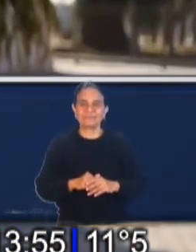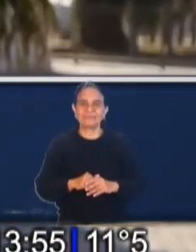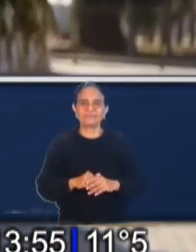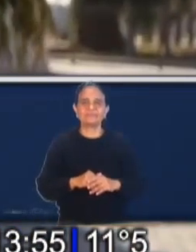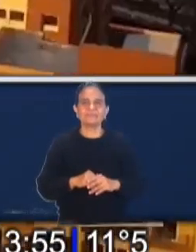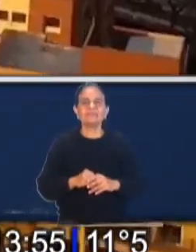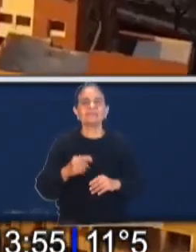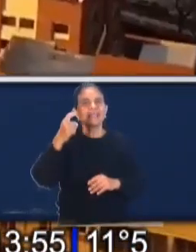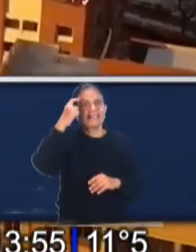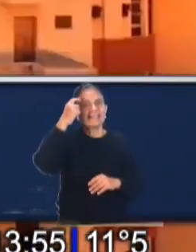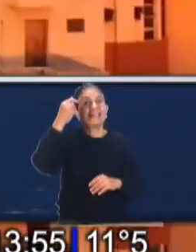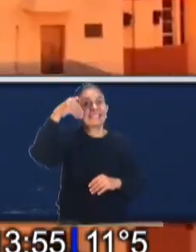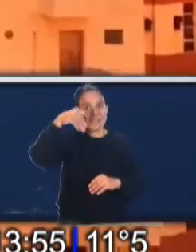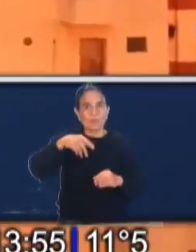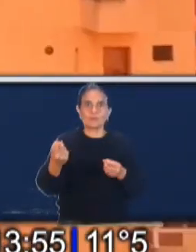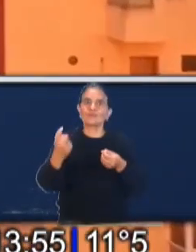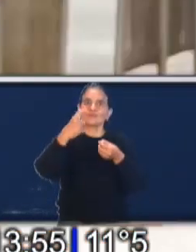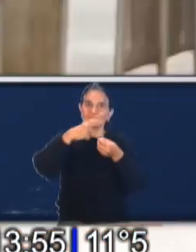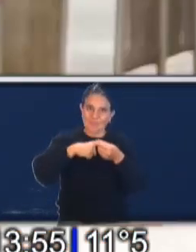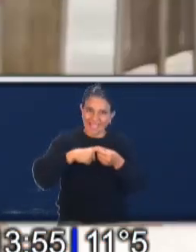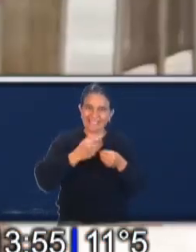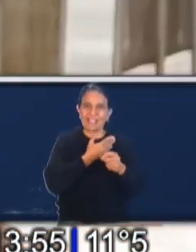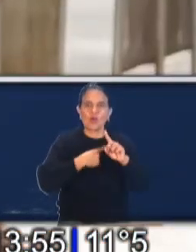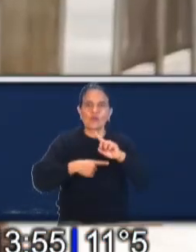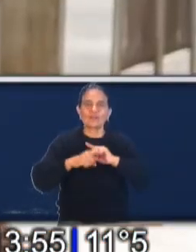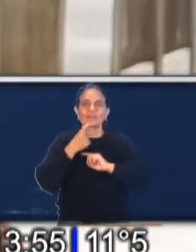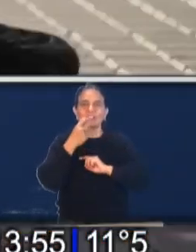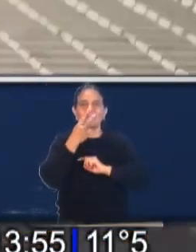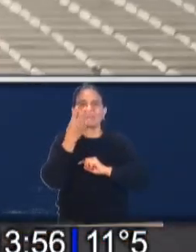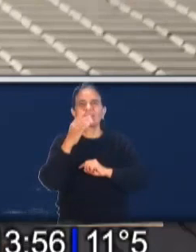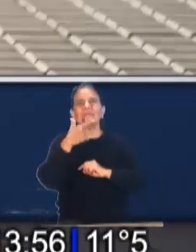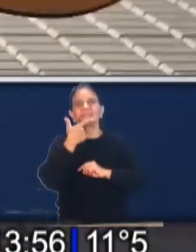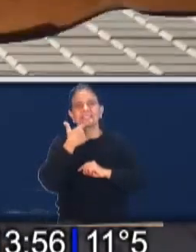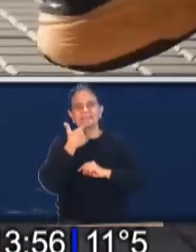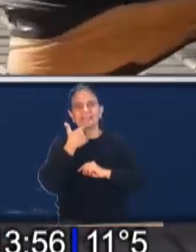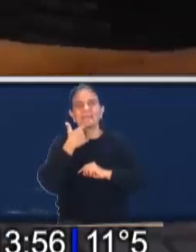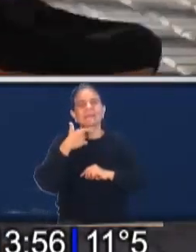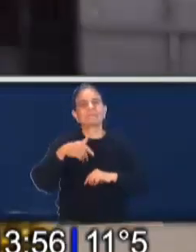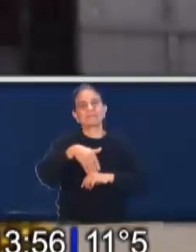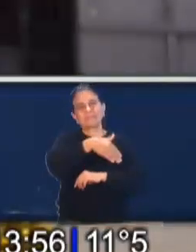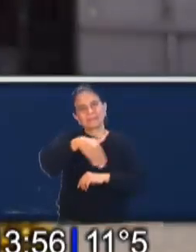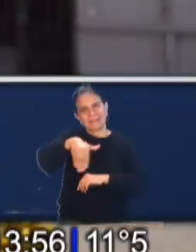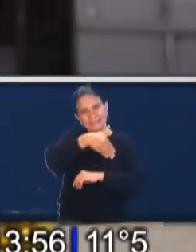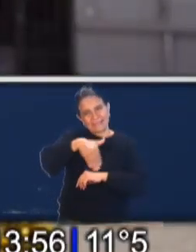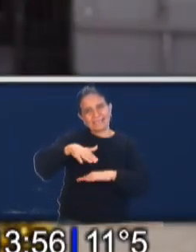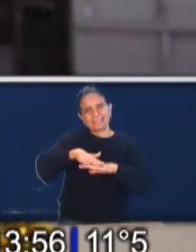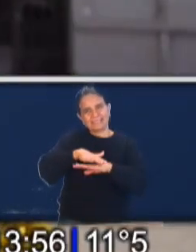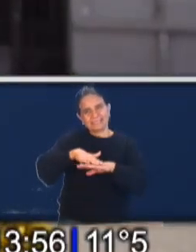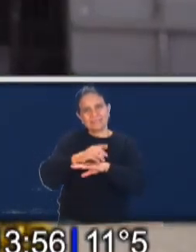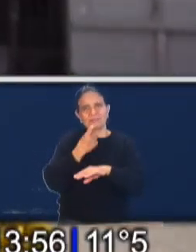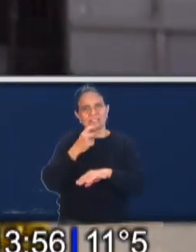Sumate a los 10K, Gobierno de San Luis, el 24 de septiembre. Vamos a recorrer las calles del centro de San Luis en las modalidades